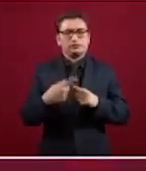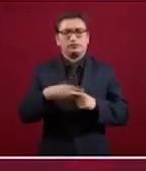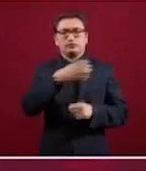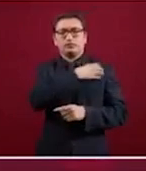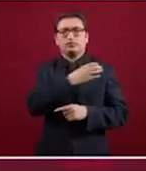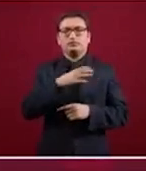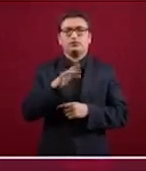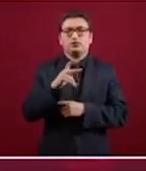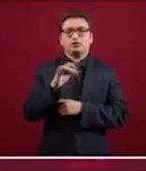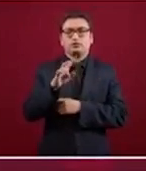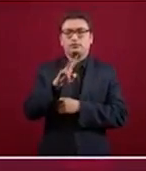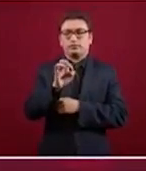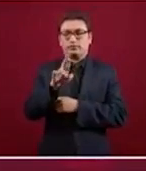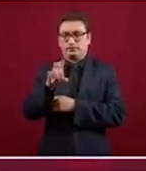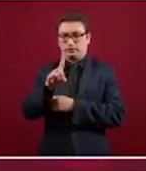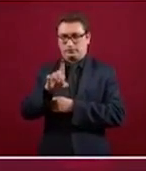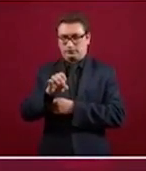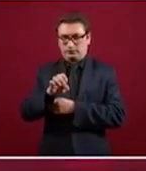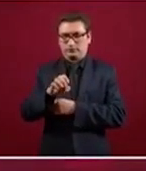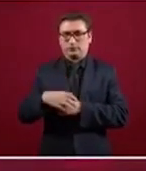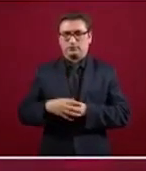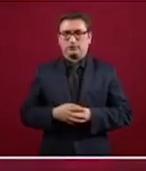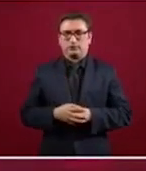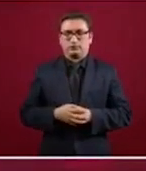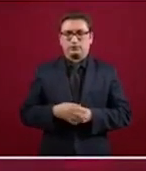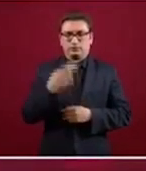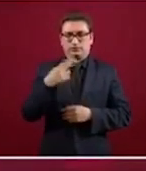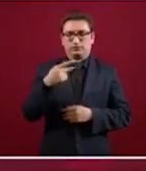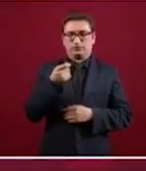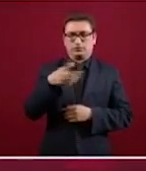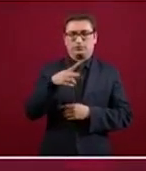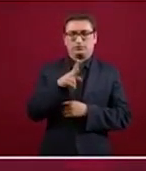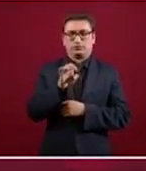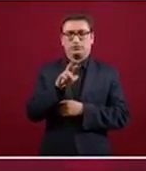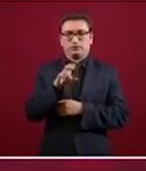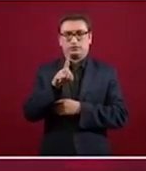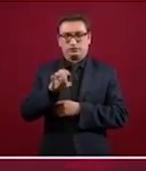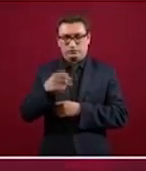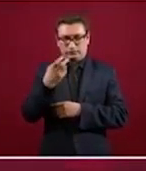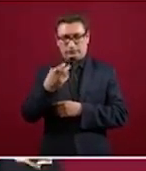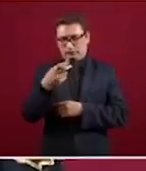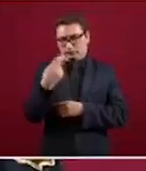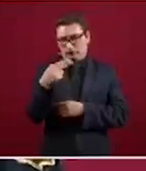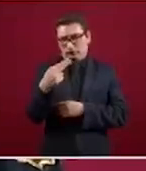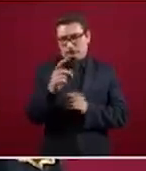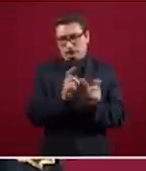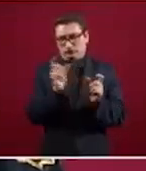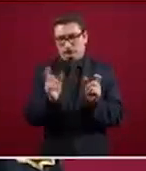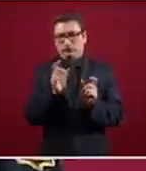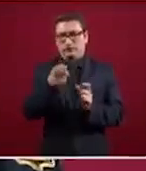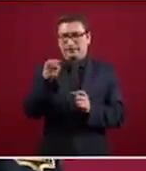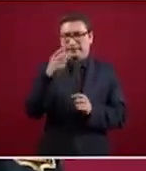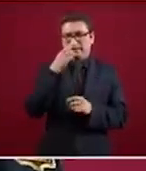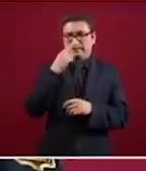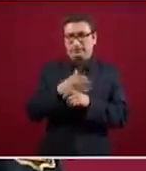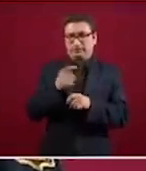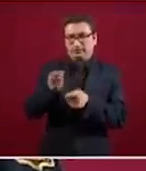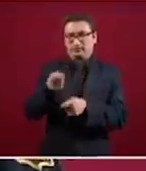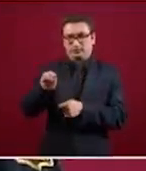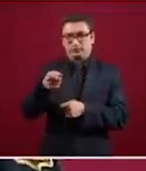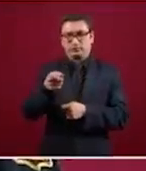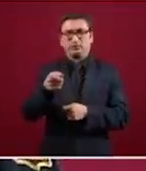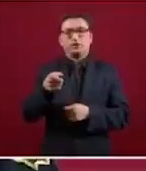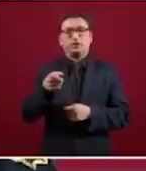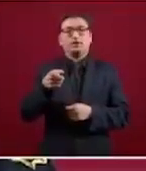coronel verde él es el que es eso apellido él es el que responsable de